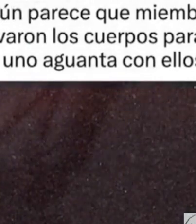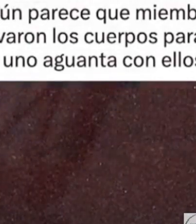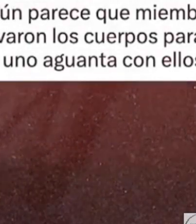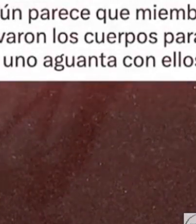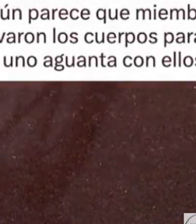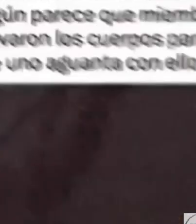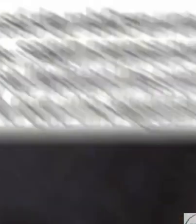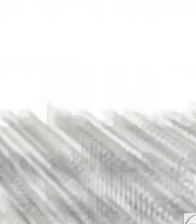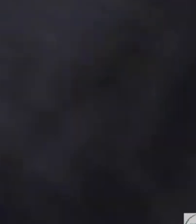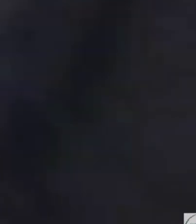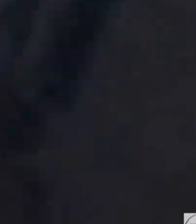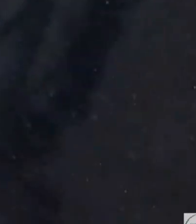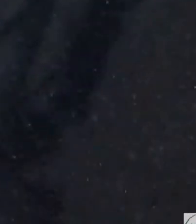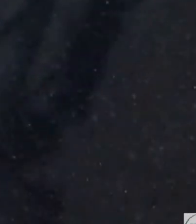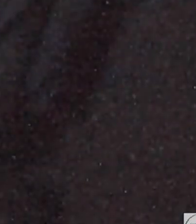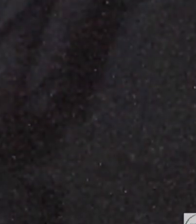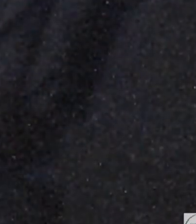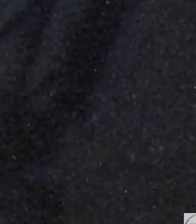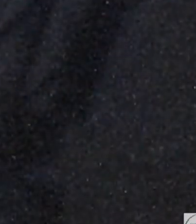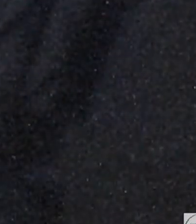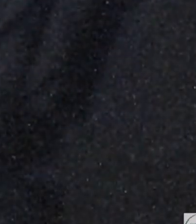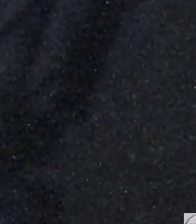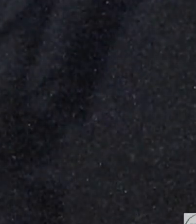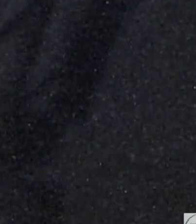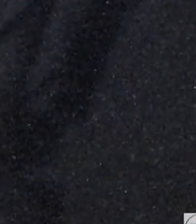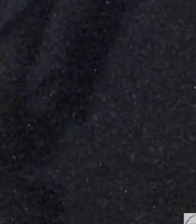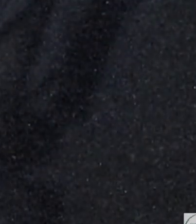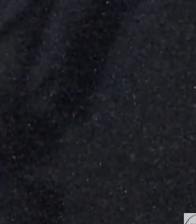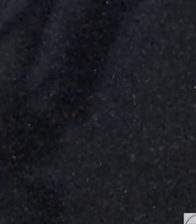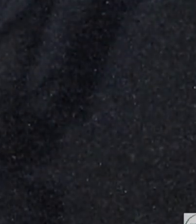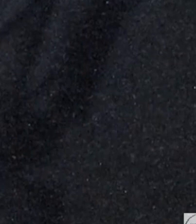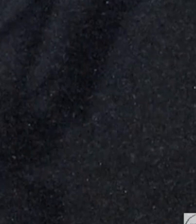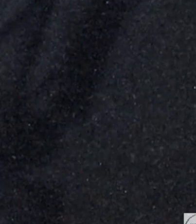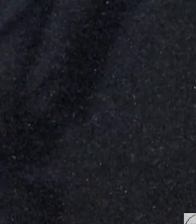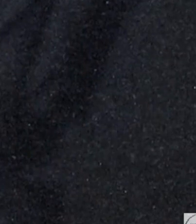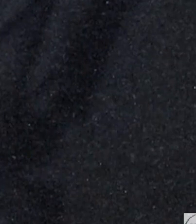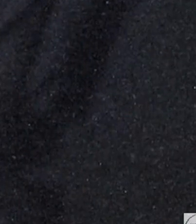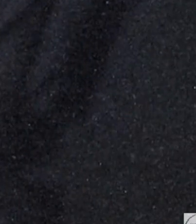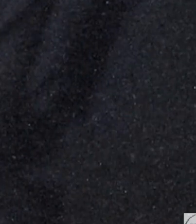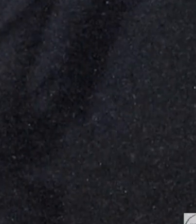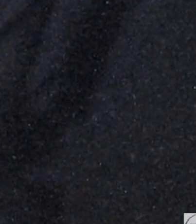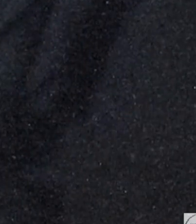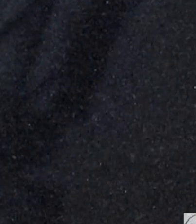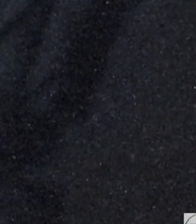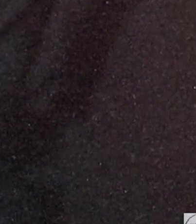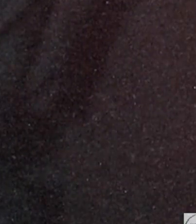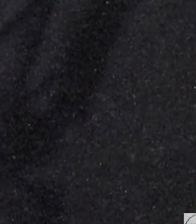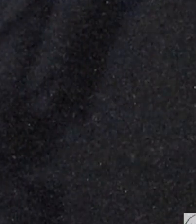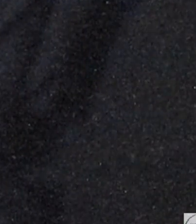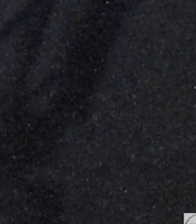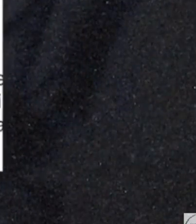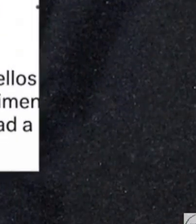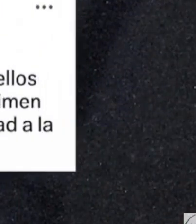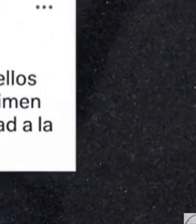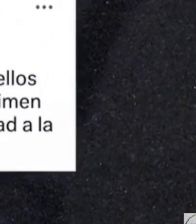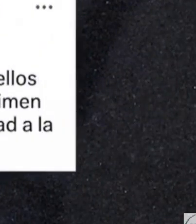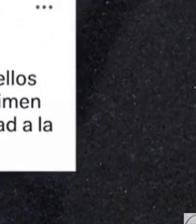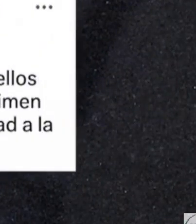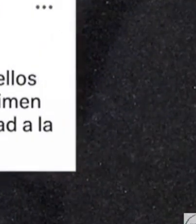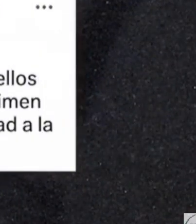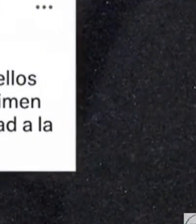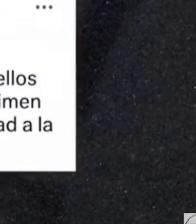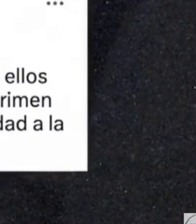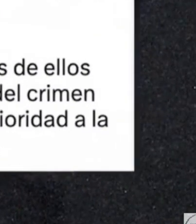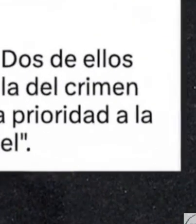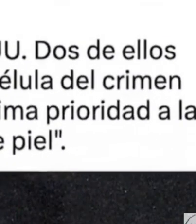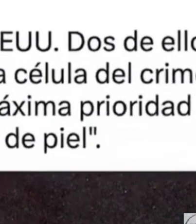Por ejemplo, algunas aseguraban que habían sido confundidos con narcotraficantes haitianos o que se trataba de migrantes de esa